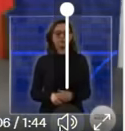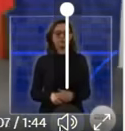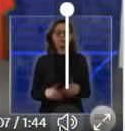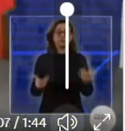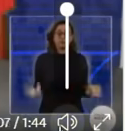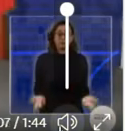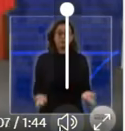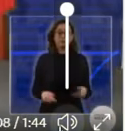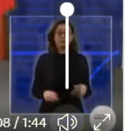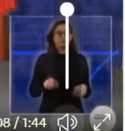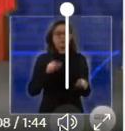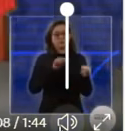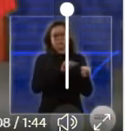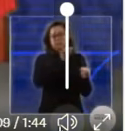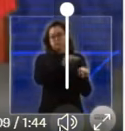las refinerías